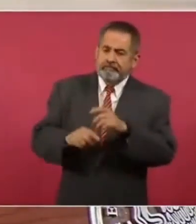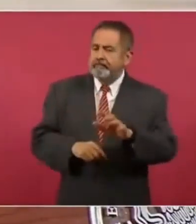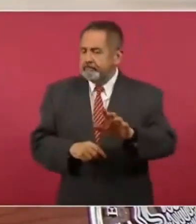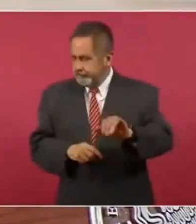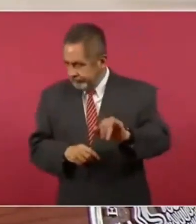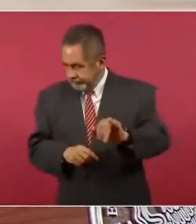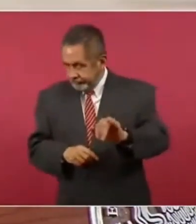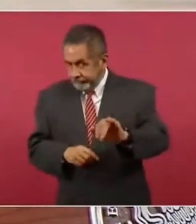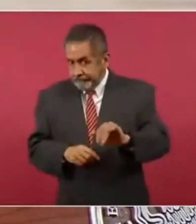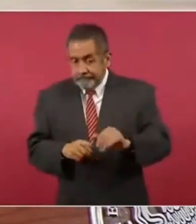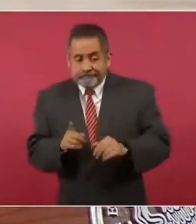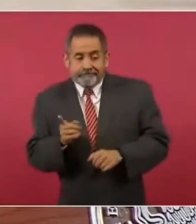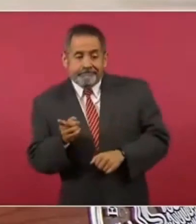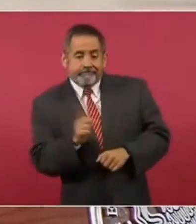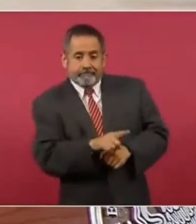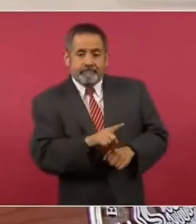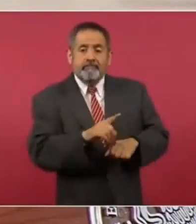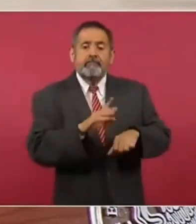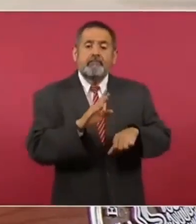pero por la corrupción.